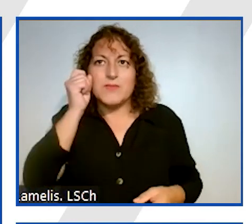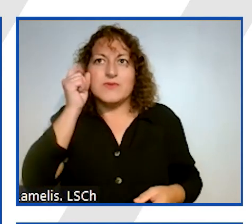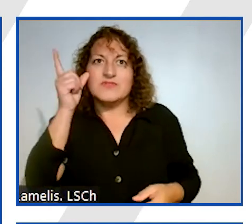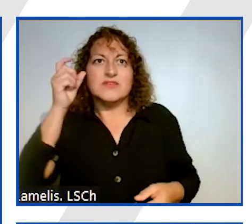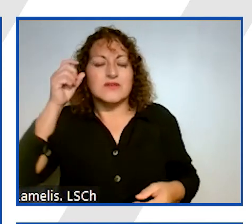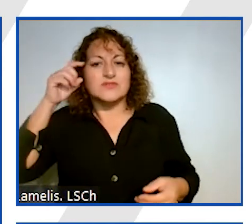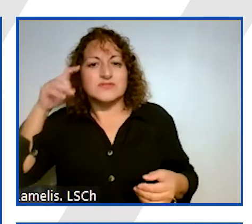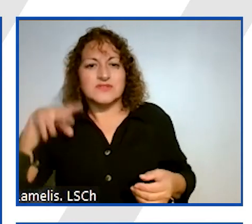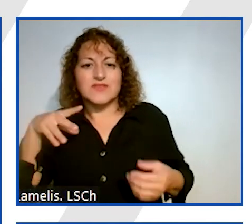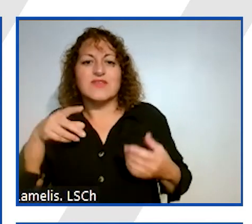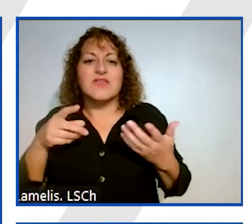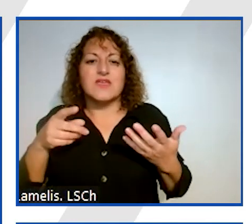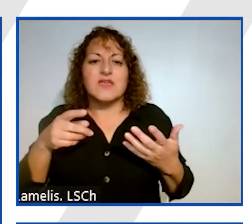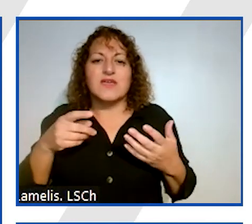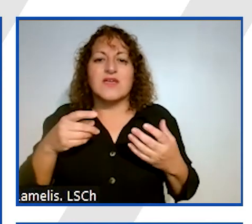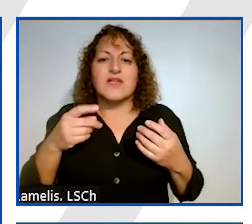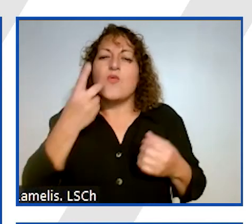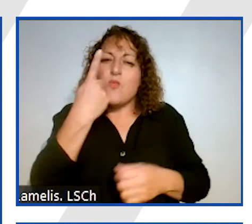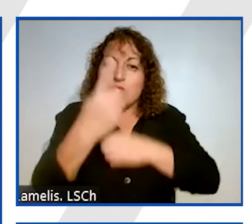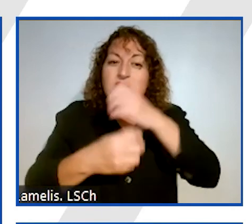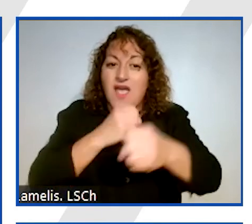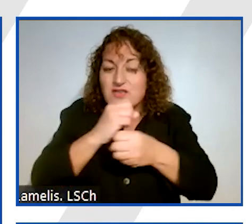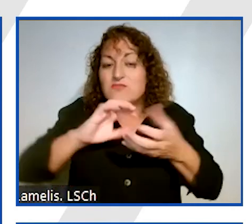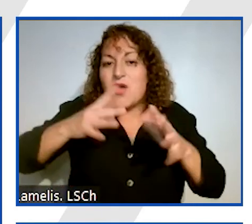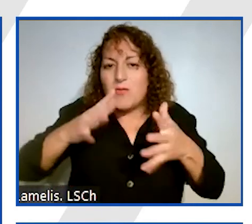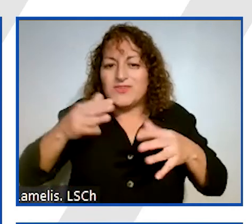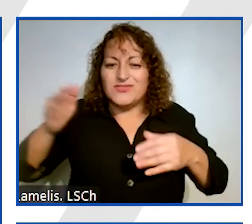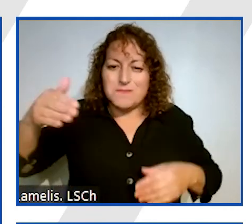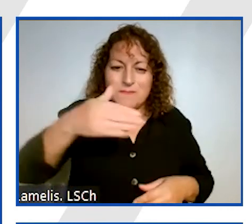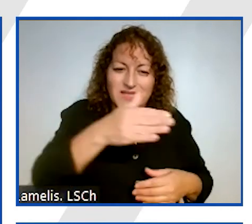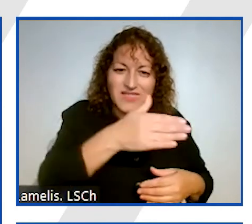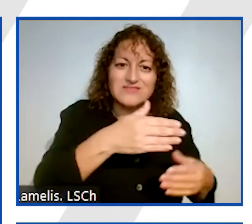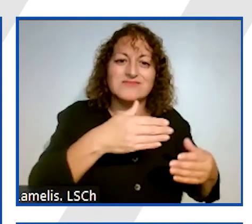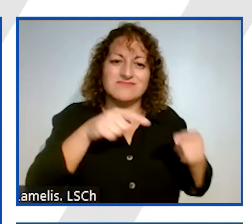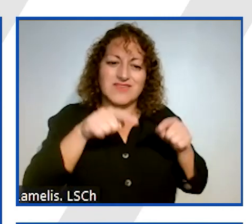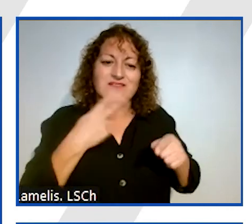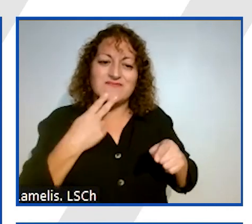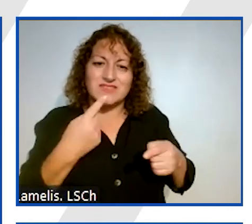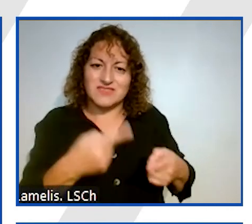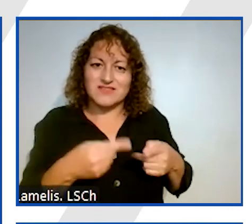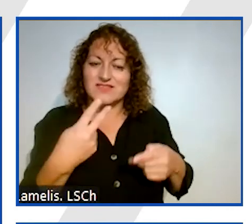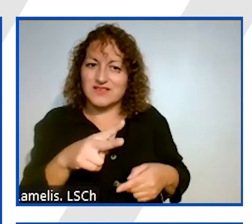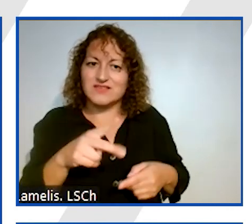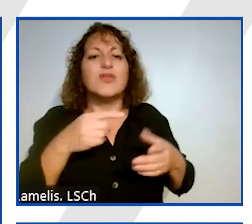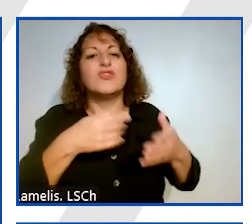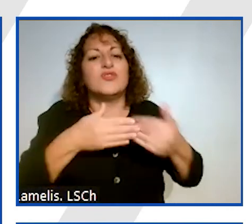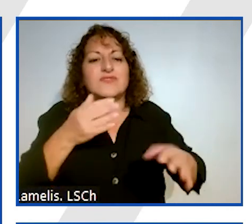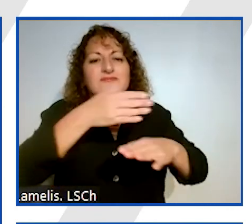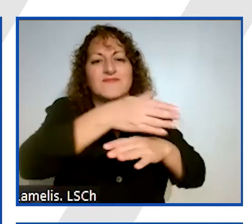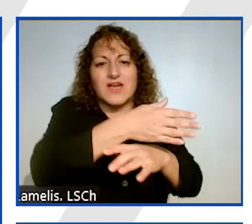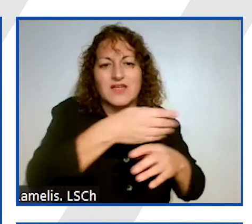vida de varios ejemplares que tenemos, que podemos comprar más de un TAC. Entonces vamos a tener un montón de datos de